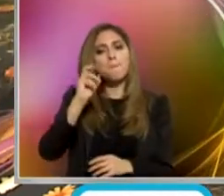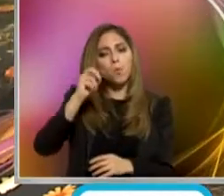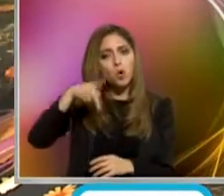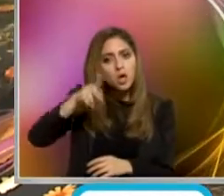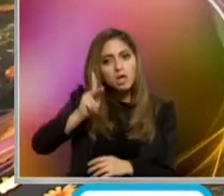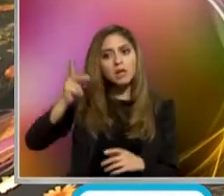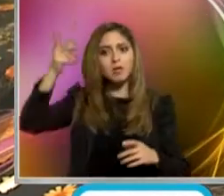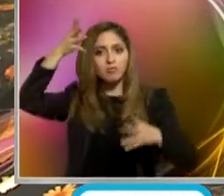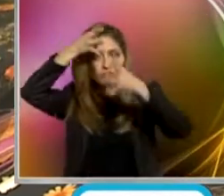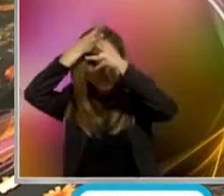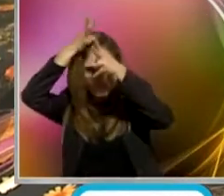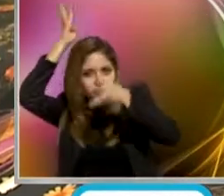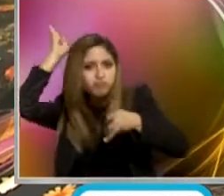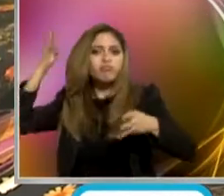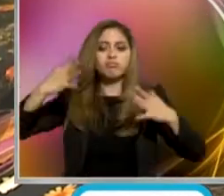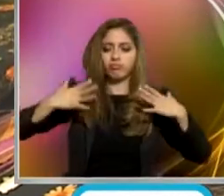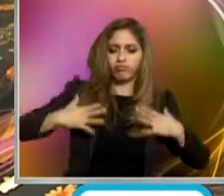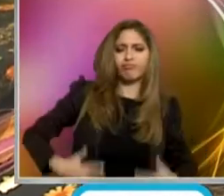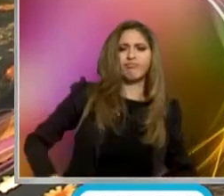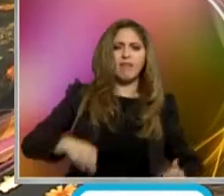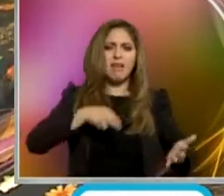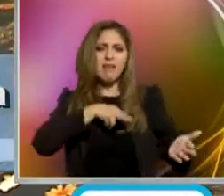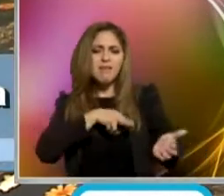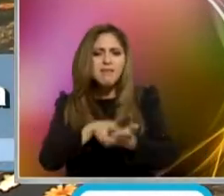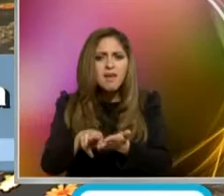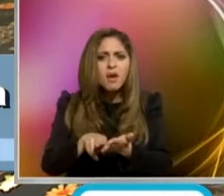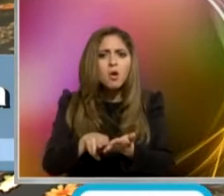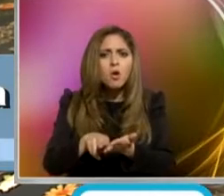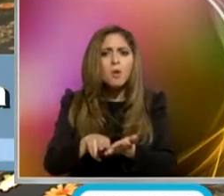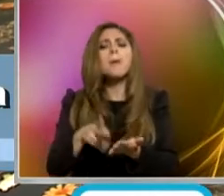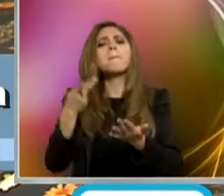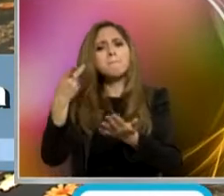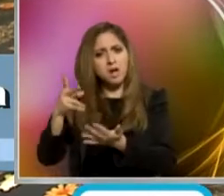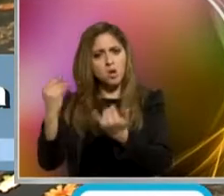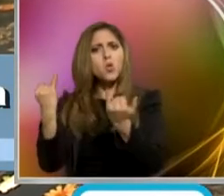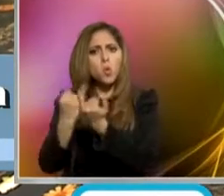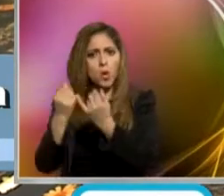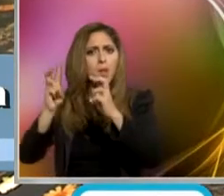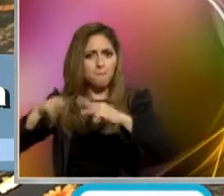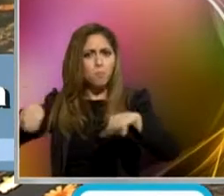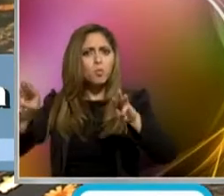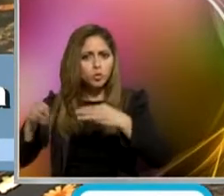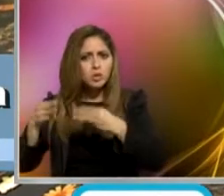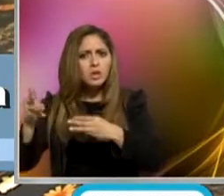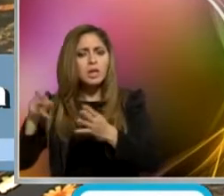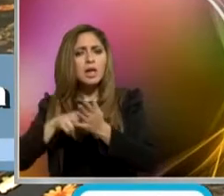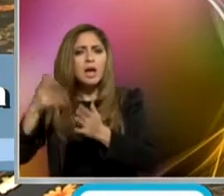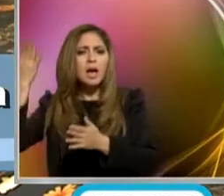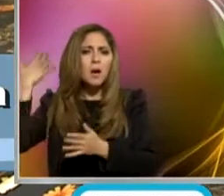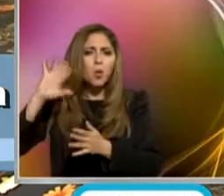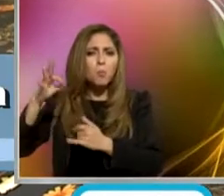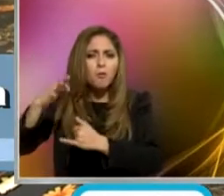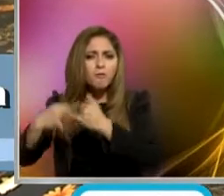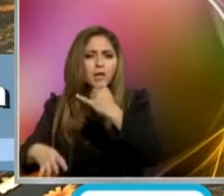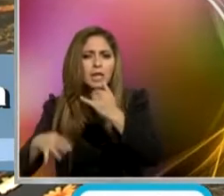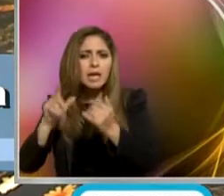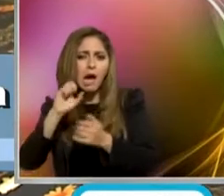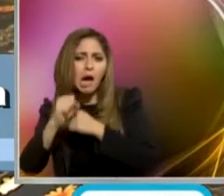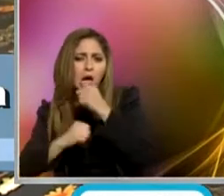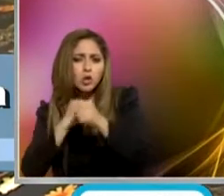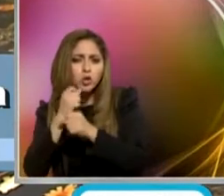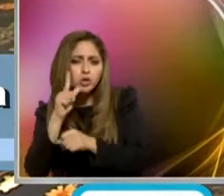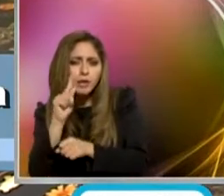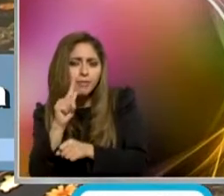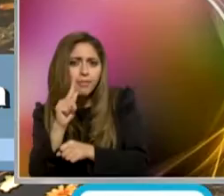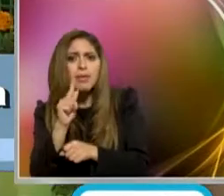oscuro. Y lo que pasó fue que hay movimientos musicales a finales de los 70 en donde la gente se empezó a interesar,